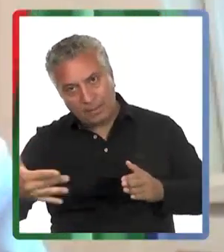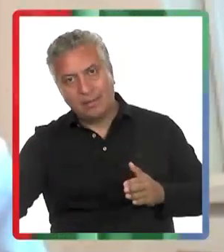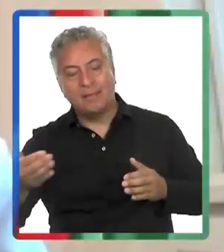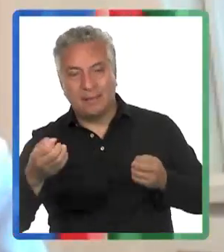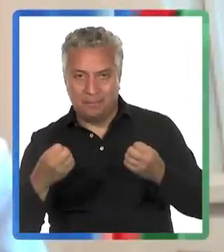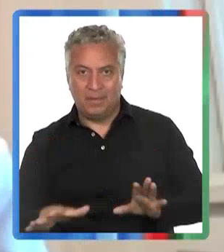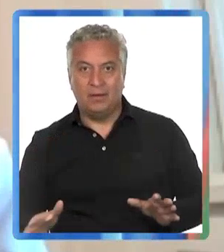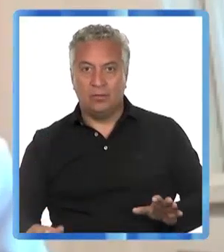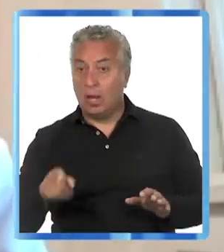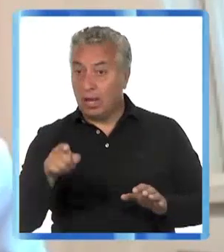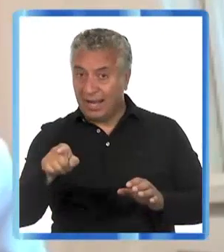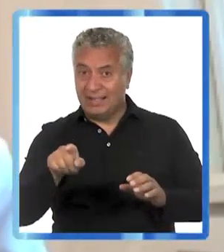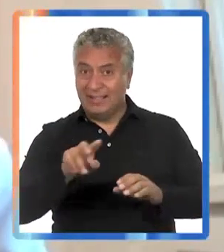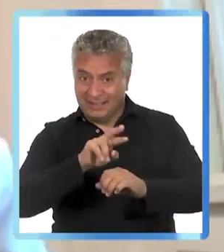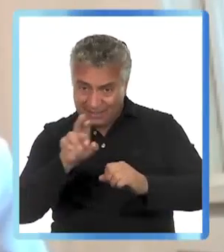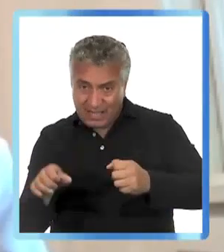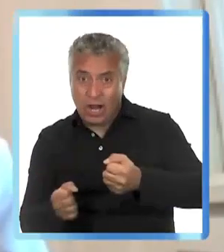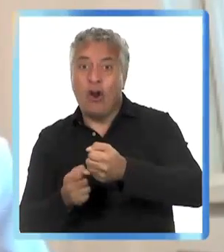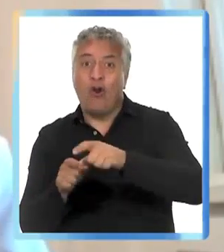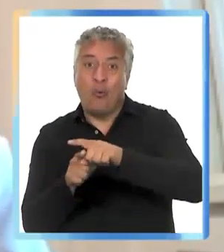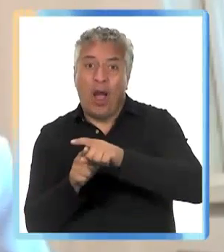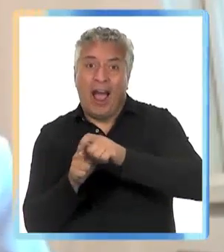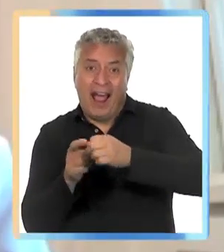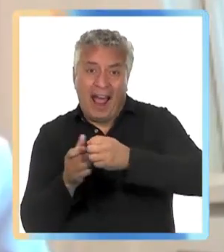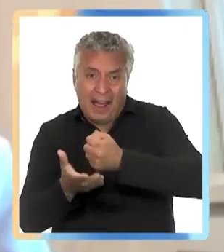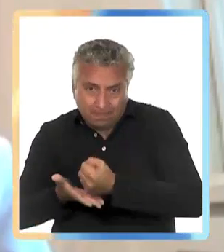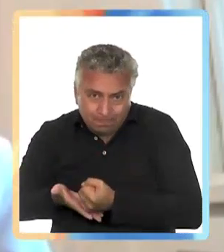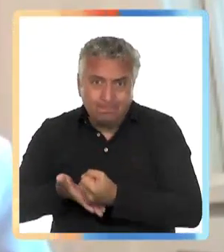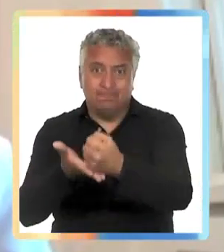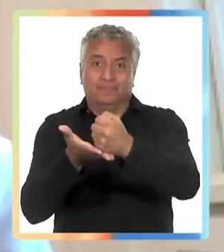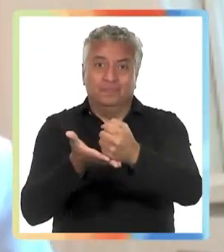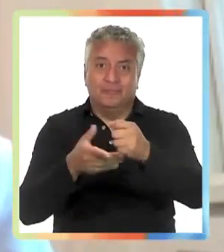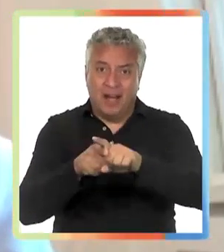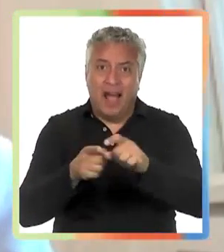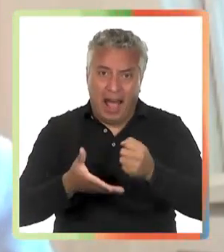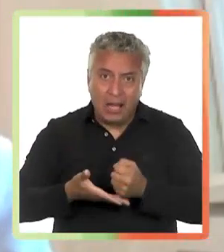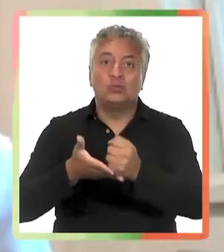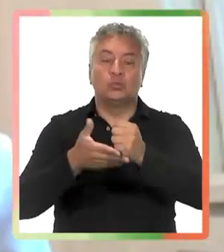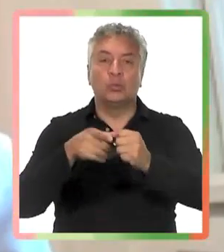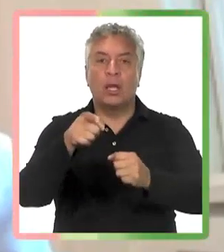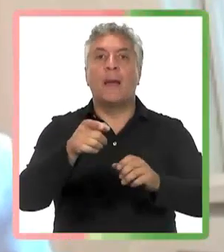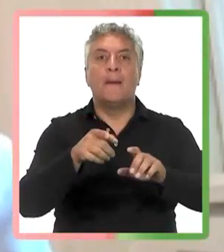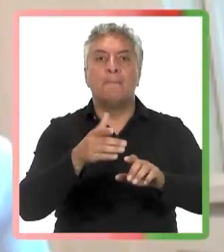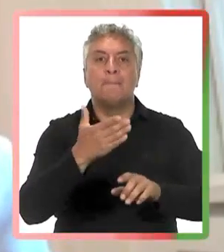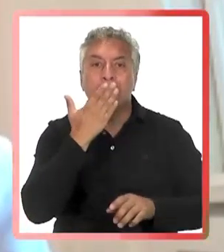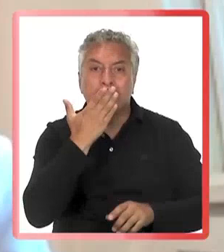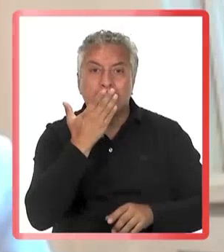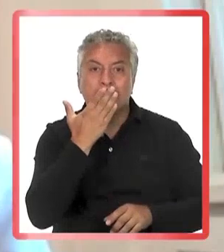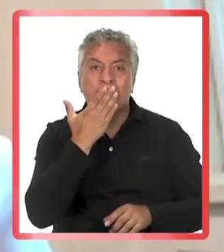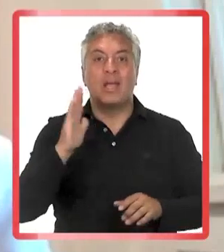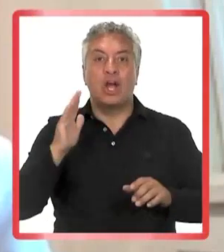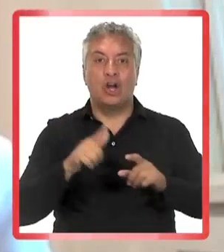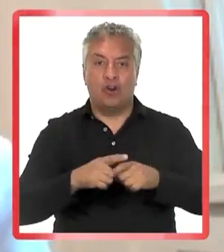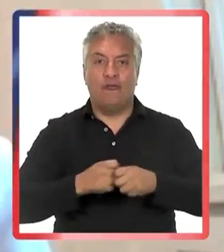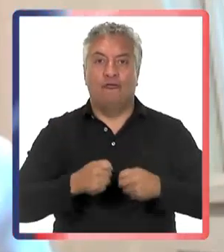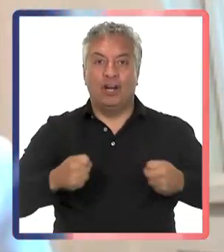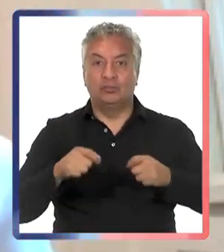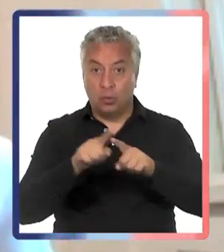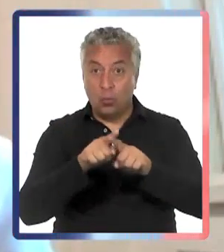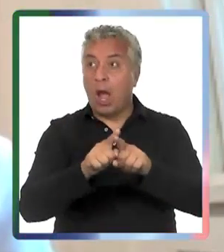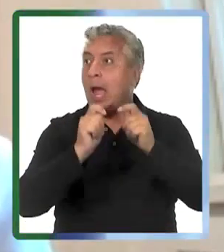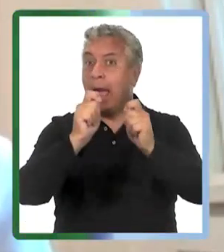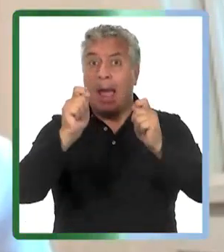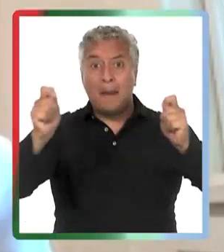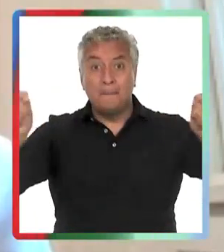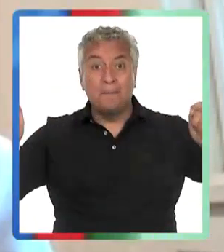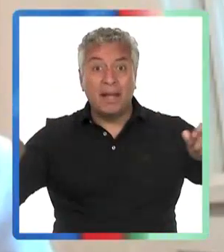de la infección natural. Entonces, este refuerzo nos ayuda a estar mejor protegidos y por eso se han reactivado estas